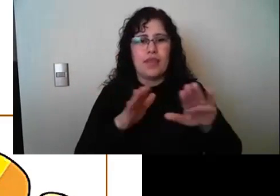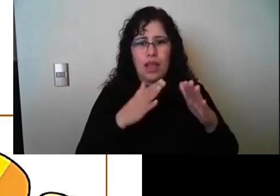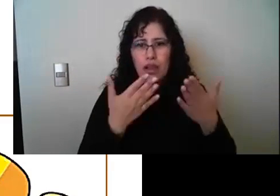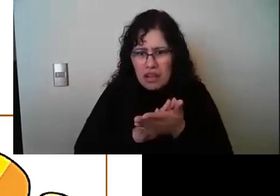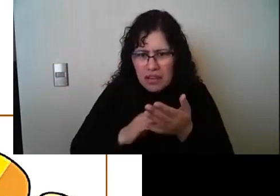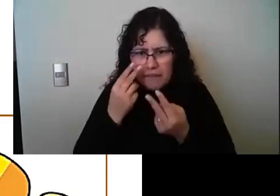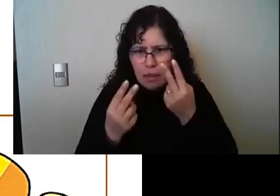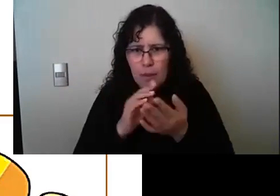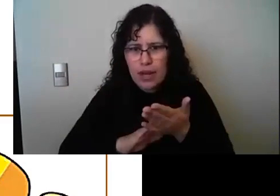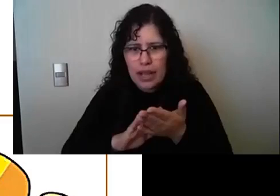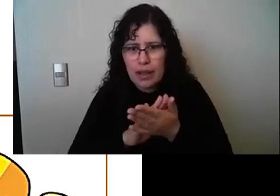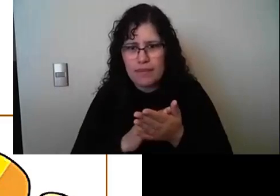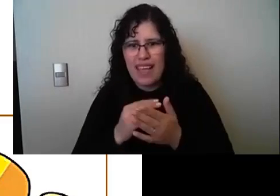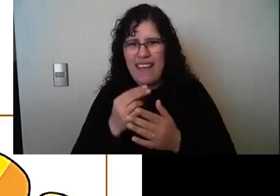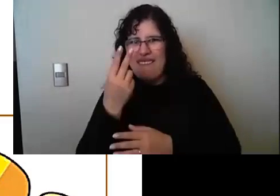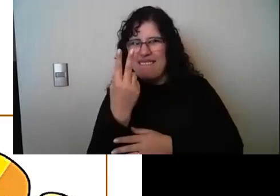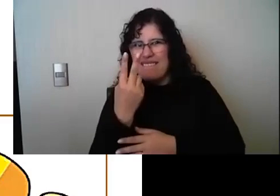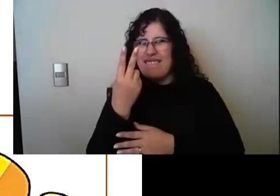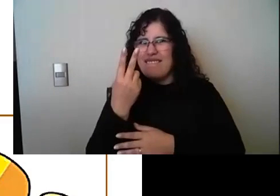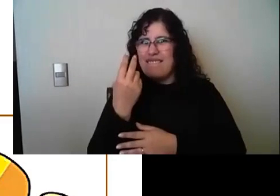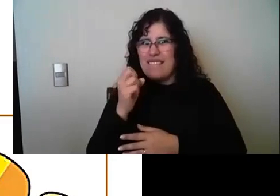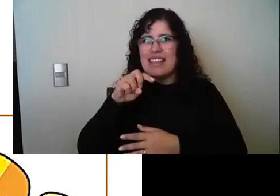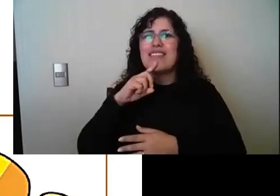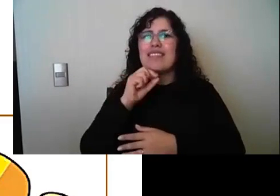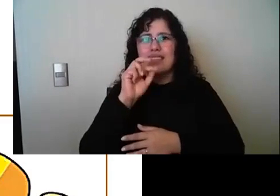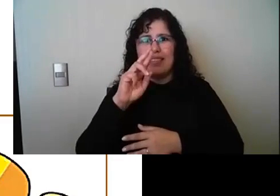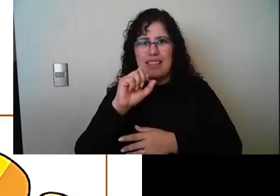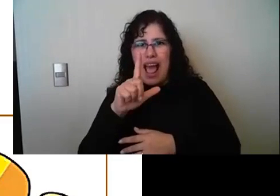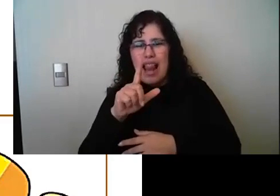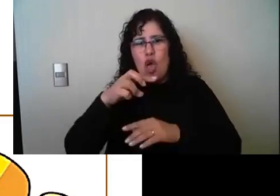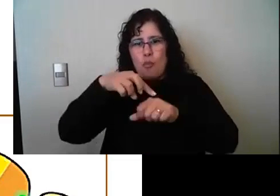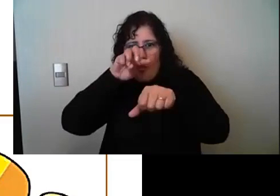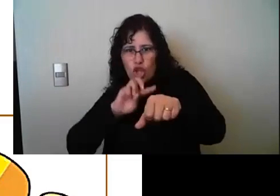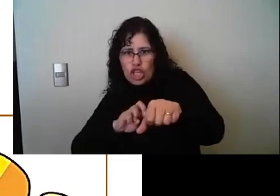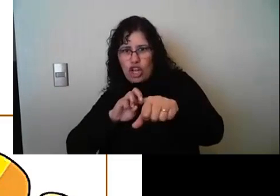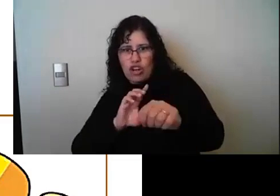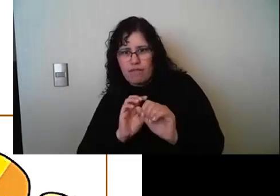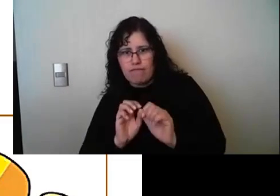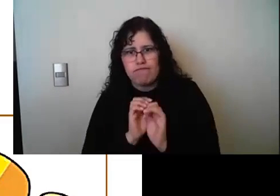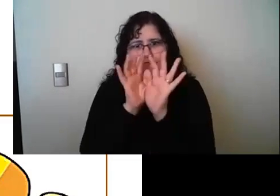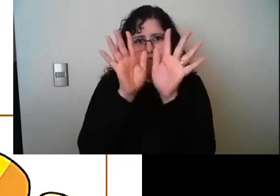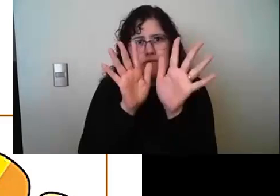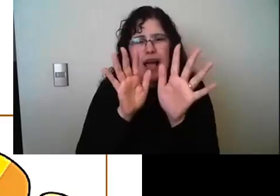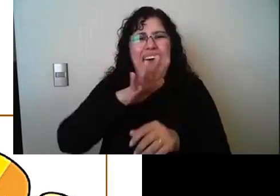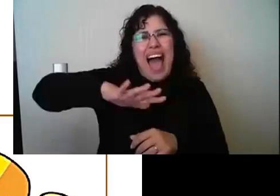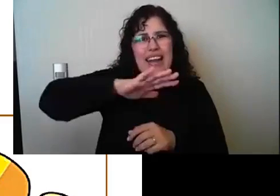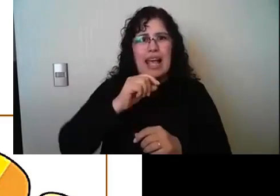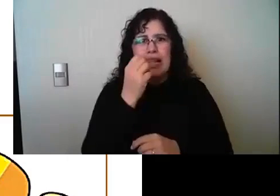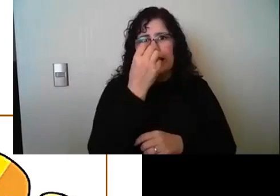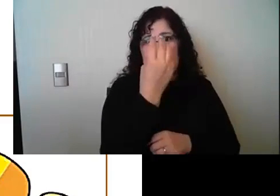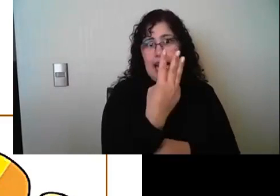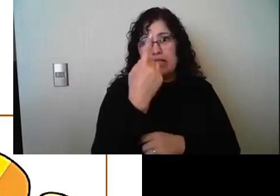de los ventrales posteriores transmiten hacia las áreas 3, 1 y 2. Y este es el